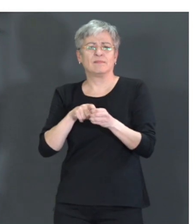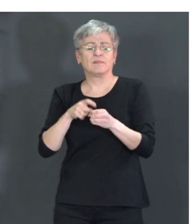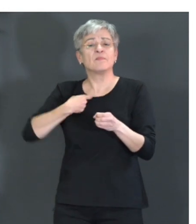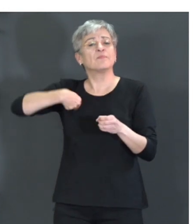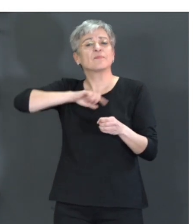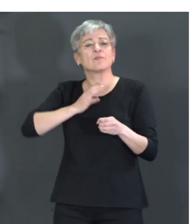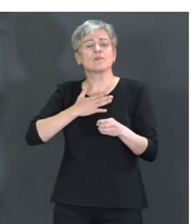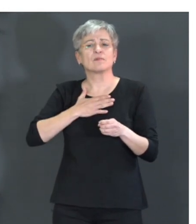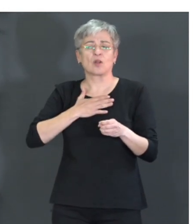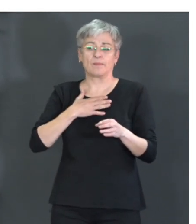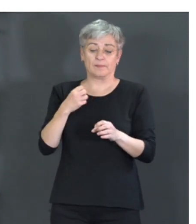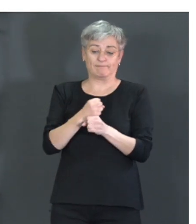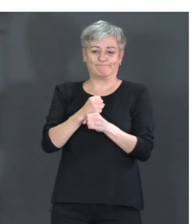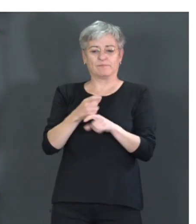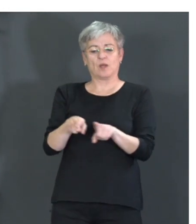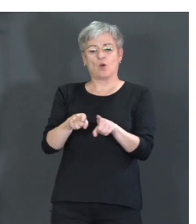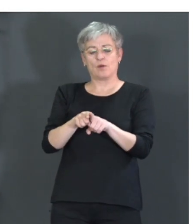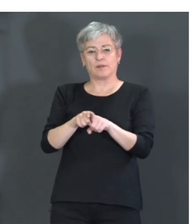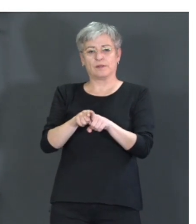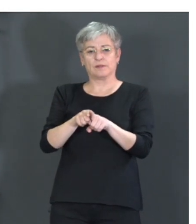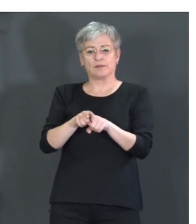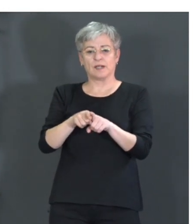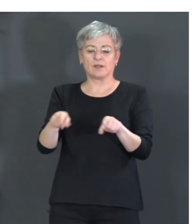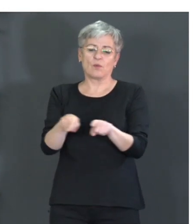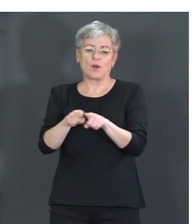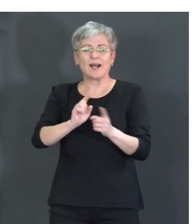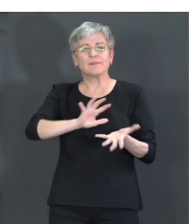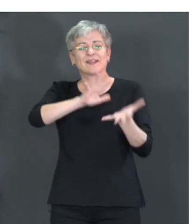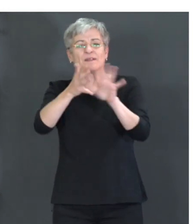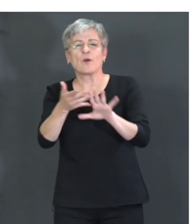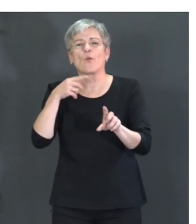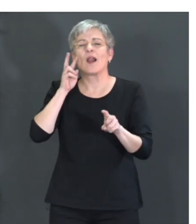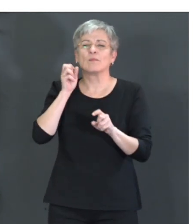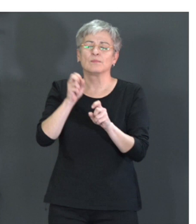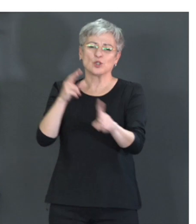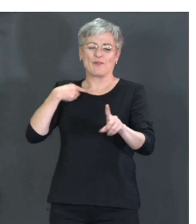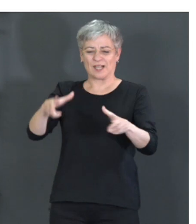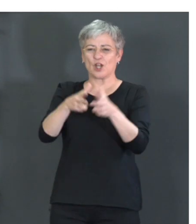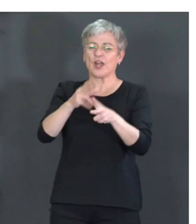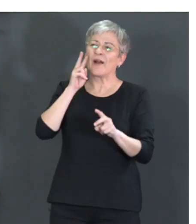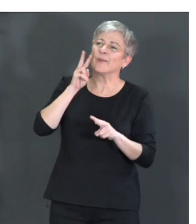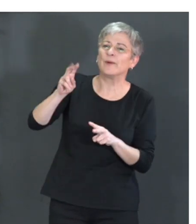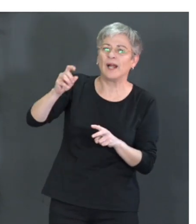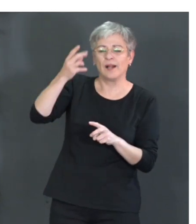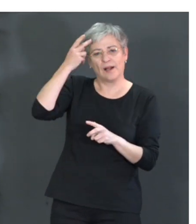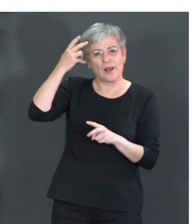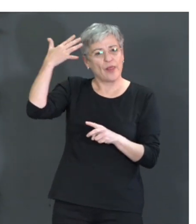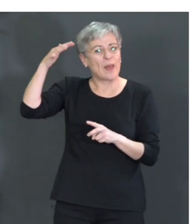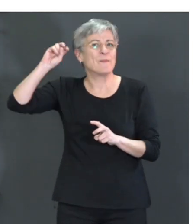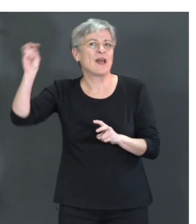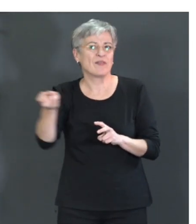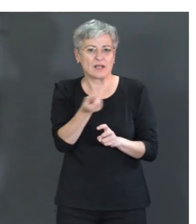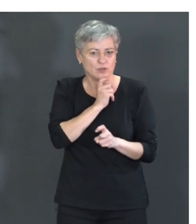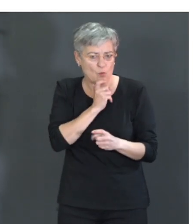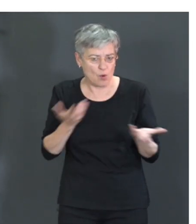nuestro trabajo, ¿de acuerdo?, se centra en transformar la percepción social de las demencias, ¿de acuerdo?, promover un diagnóstico